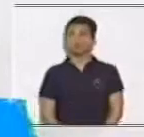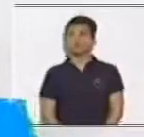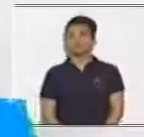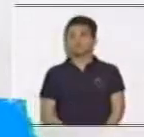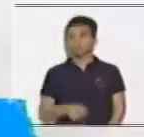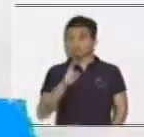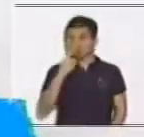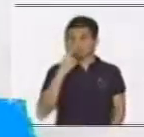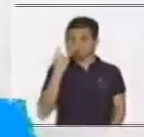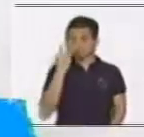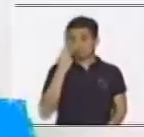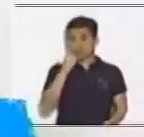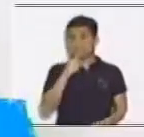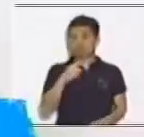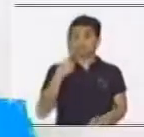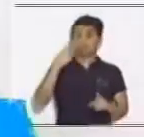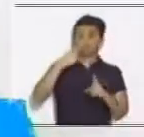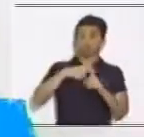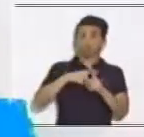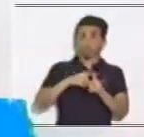es bien importante apuntarlo.